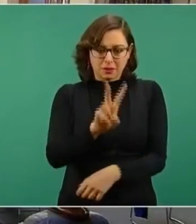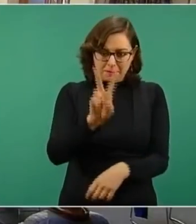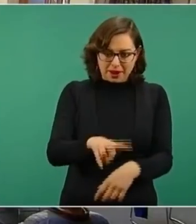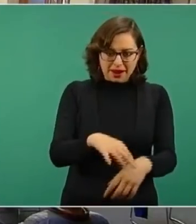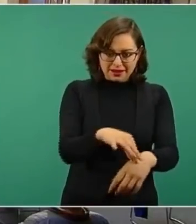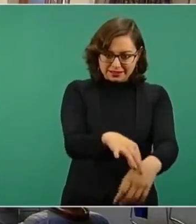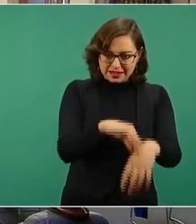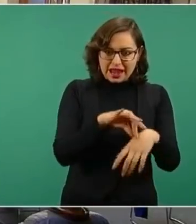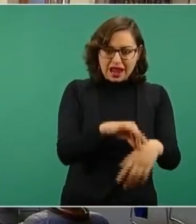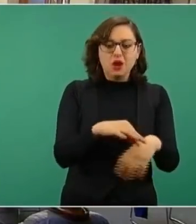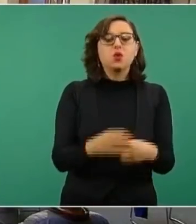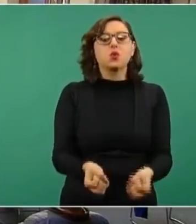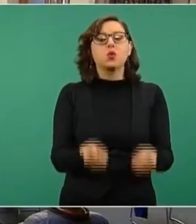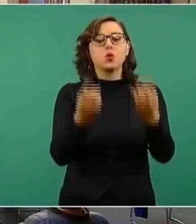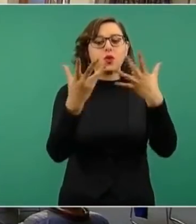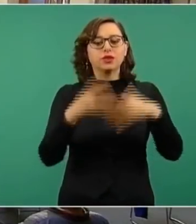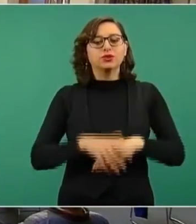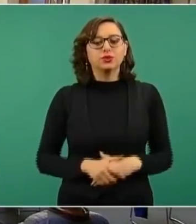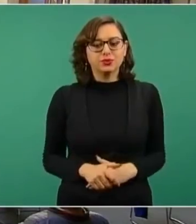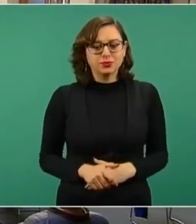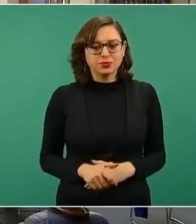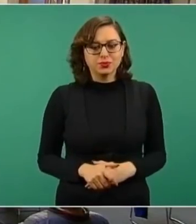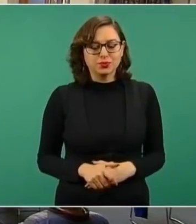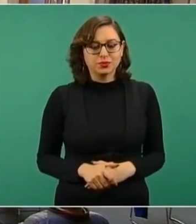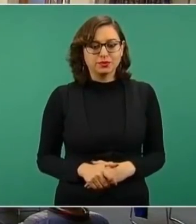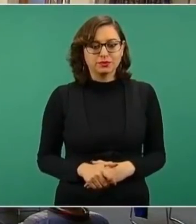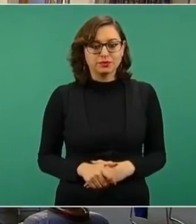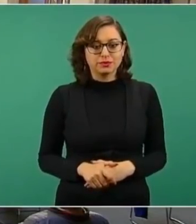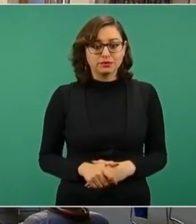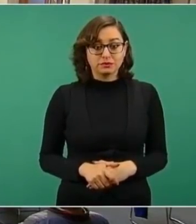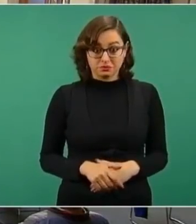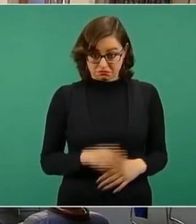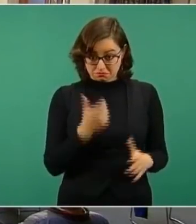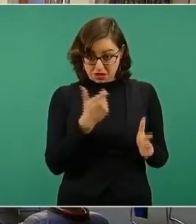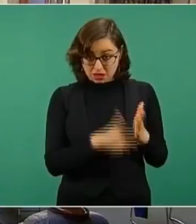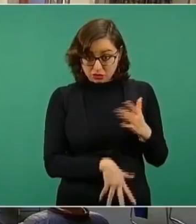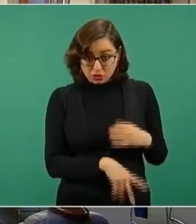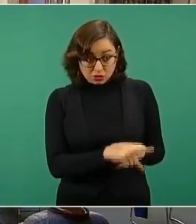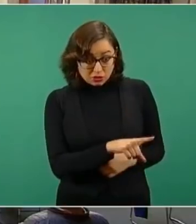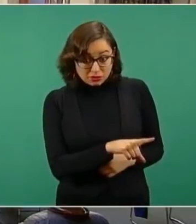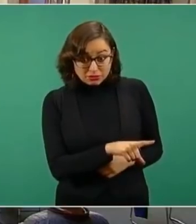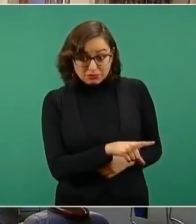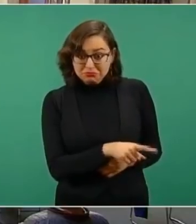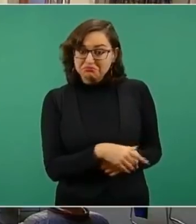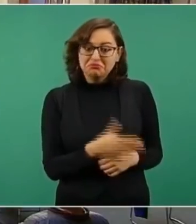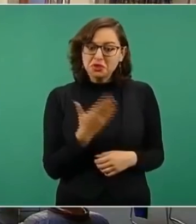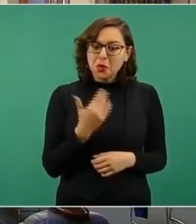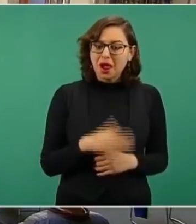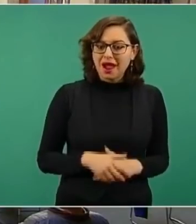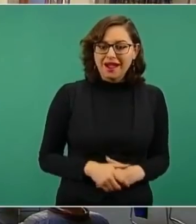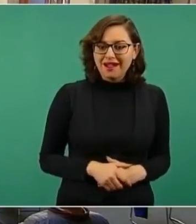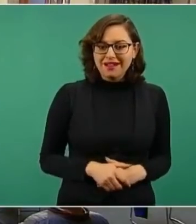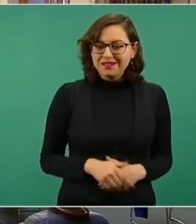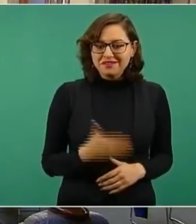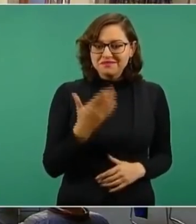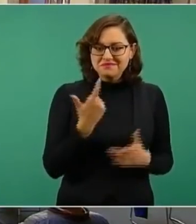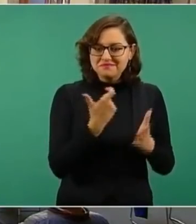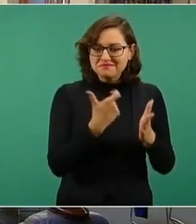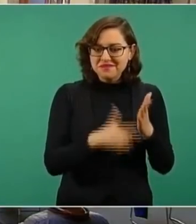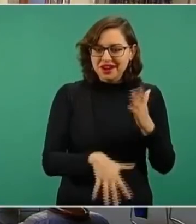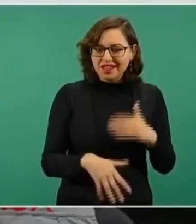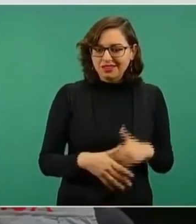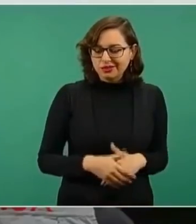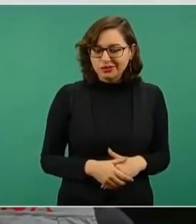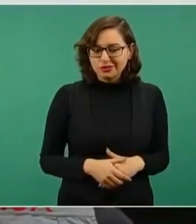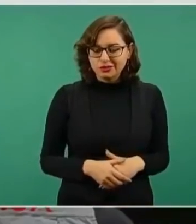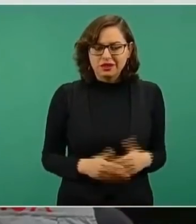aire, con viento. ¿Es la más barata? Entonces, ¿por qué los señores que están vinculados